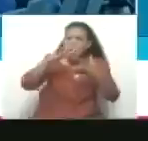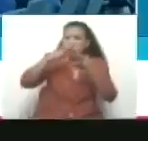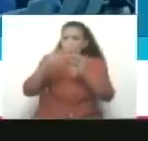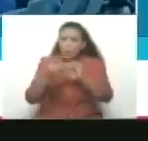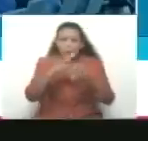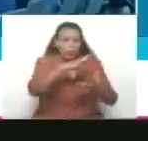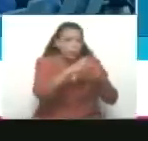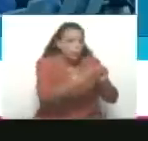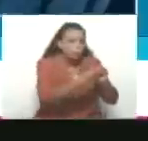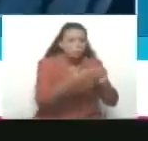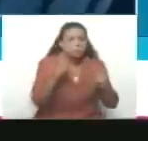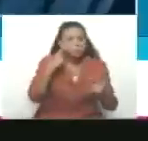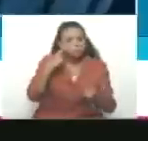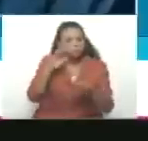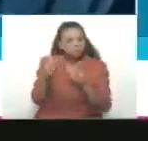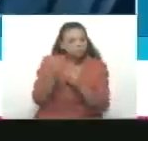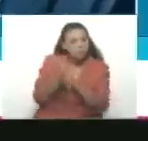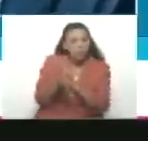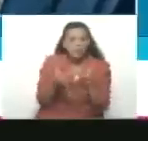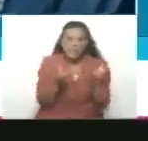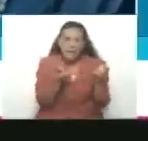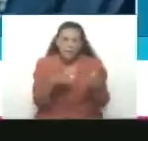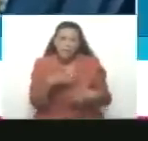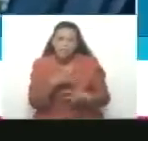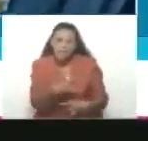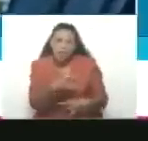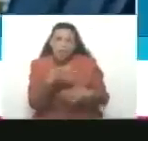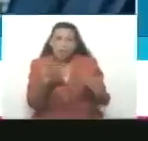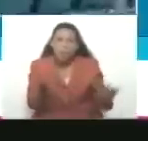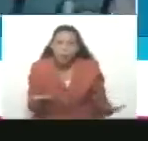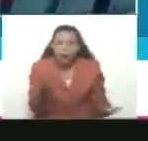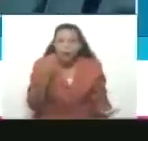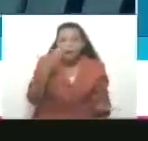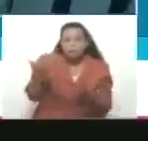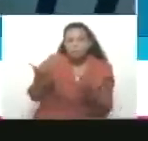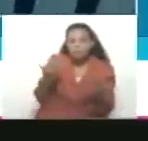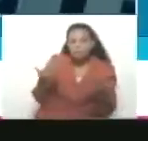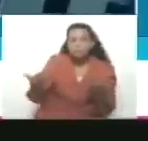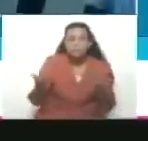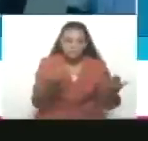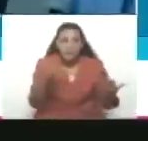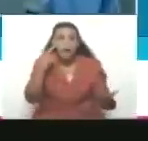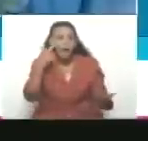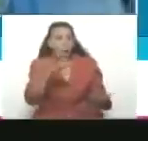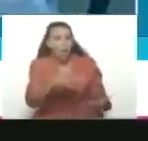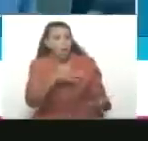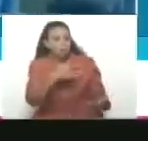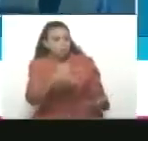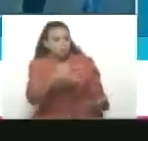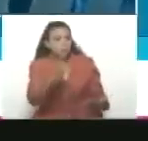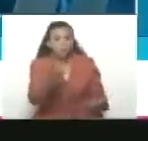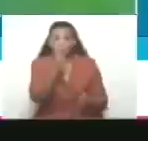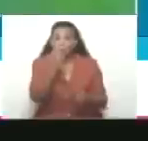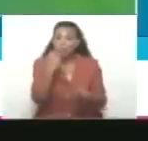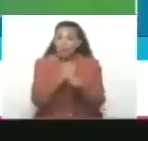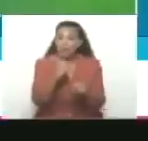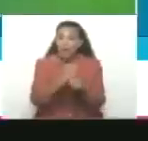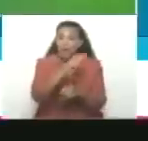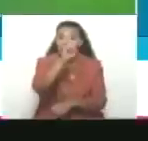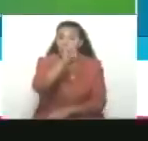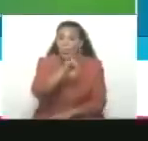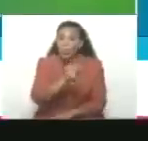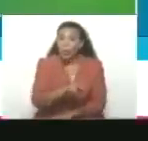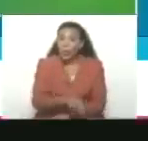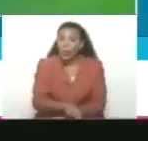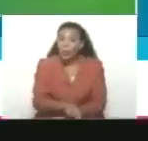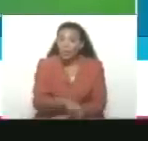accionando estudiando los temas siempre estudiando revisando todos los temas son jornadas de trabajo que